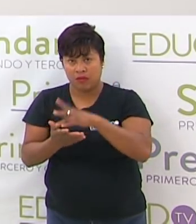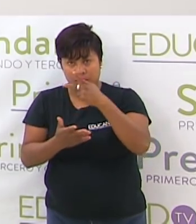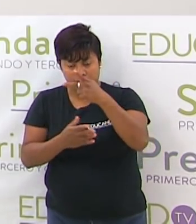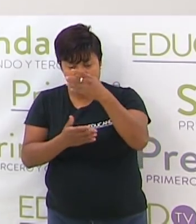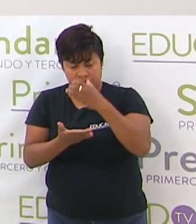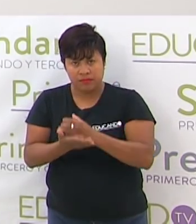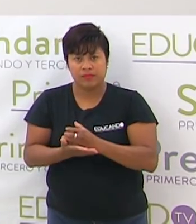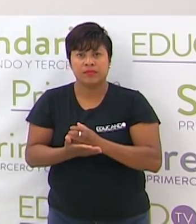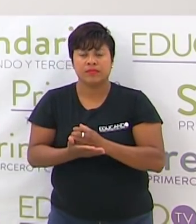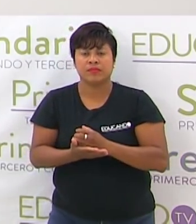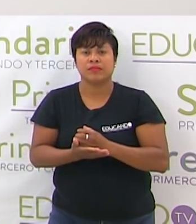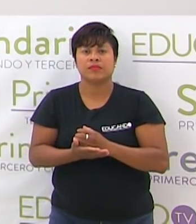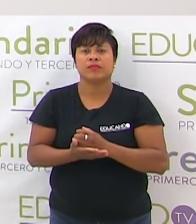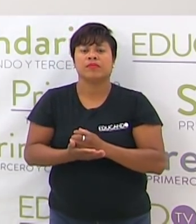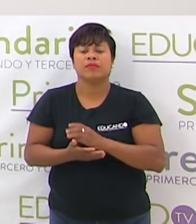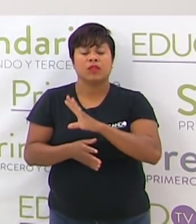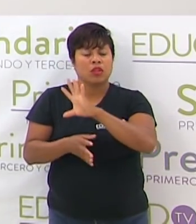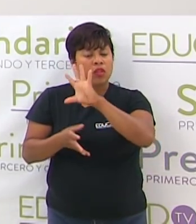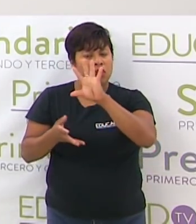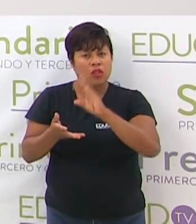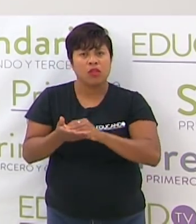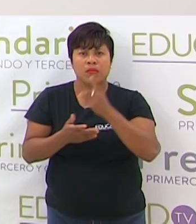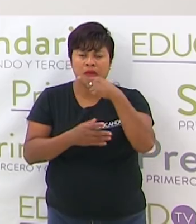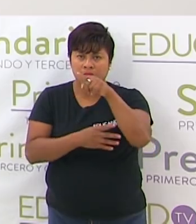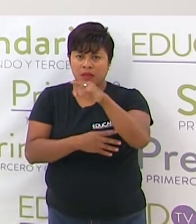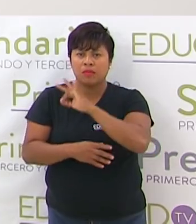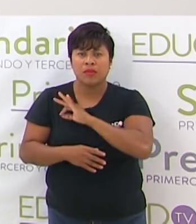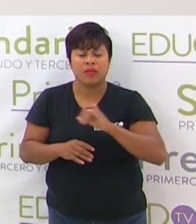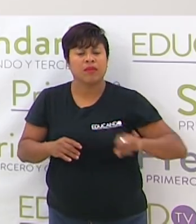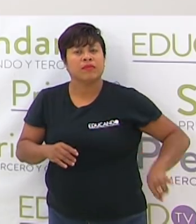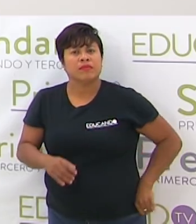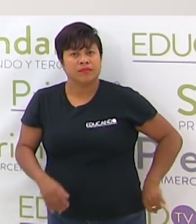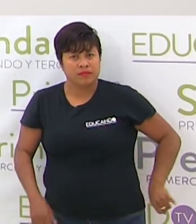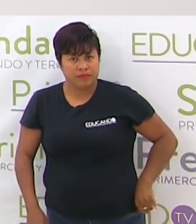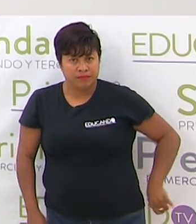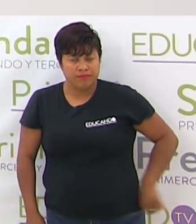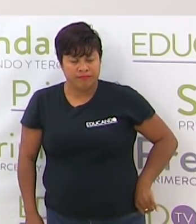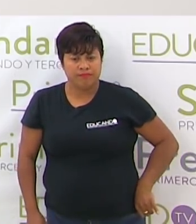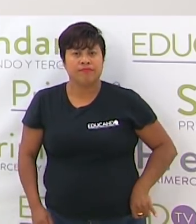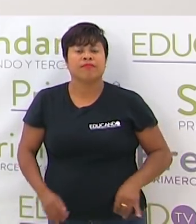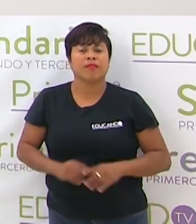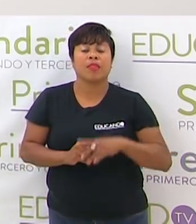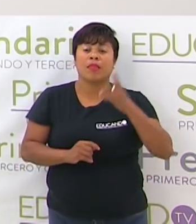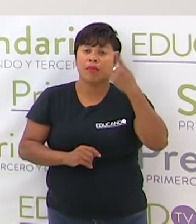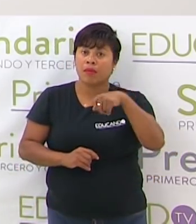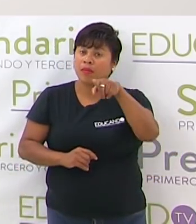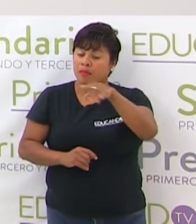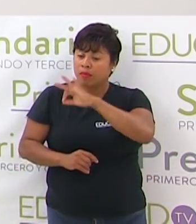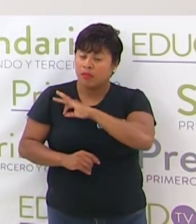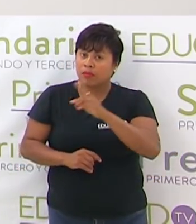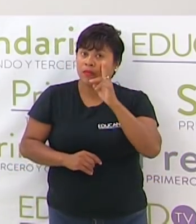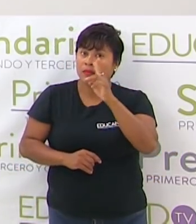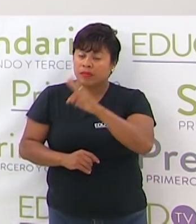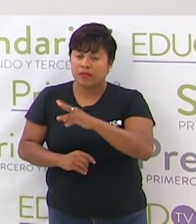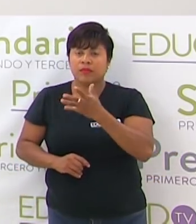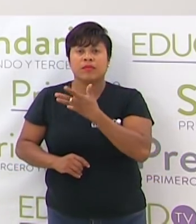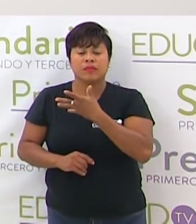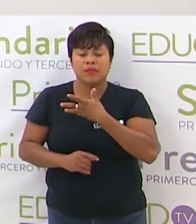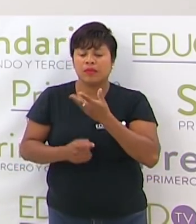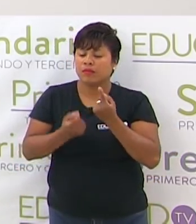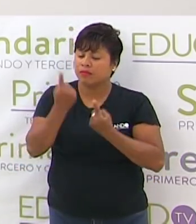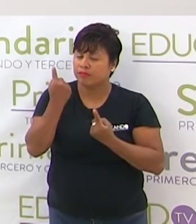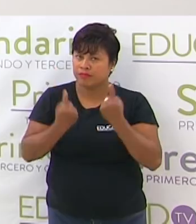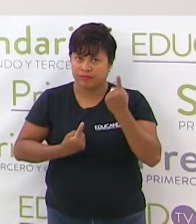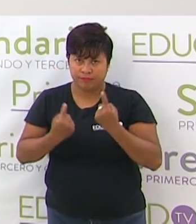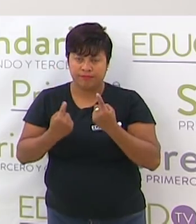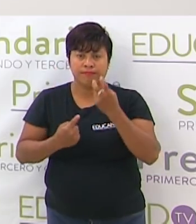un cuaderno todo lo que para ti vaya siendo interesante, para que lo consultes cuando tengas